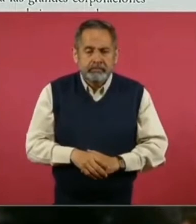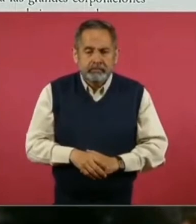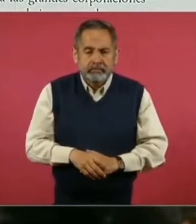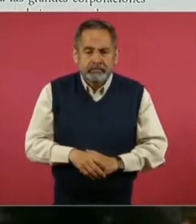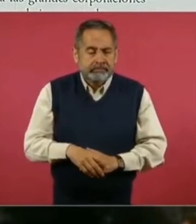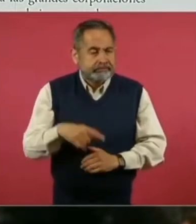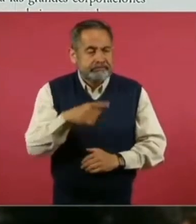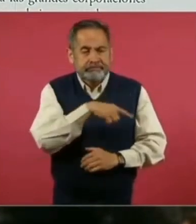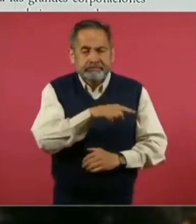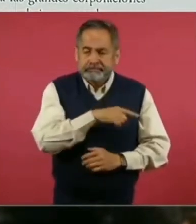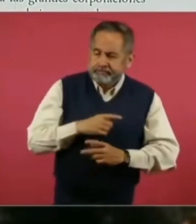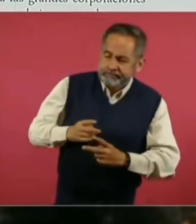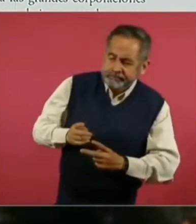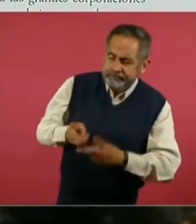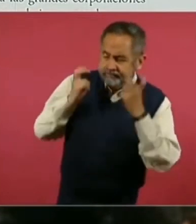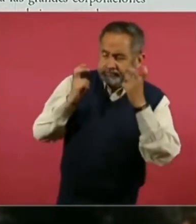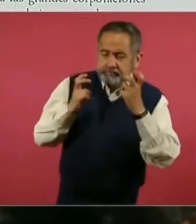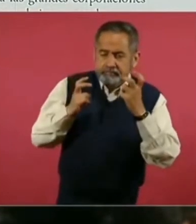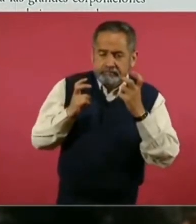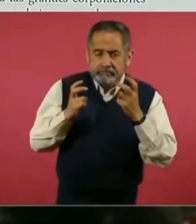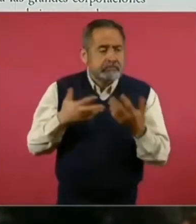este robo.